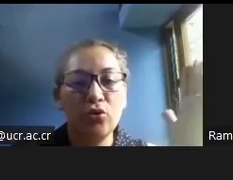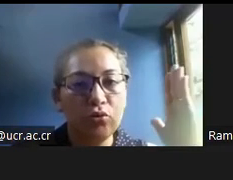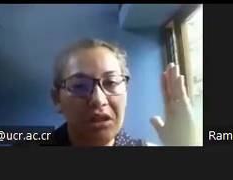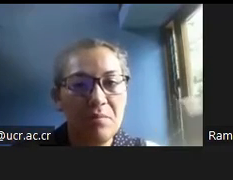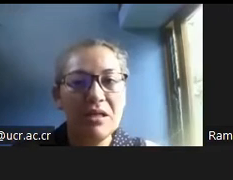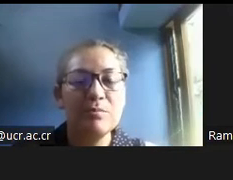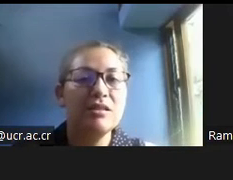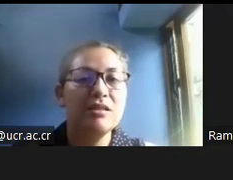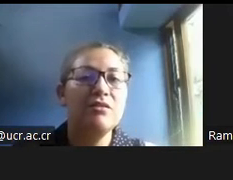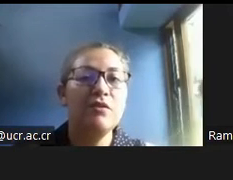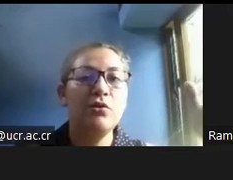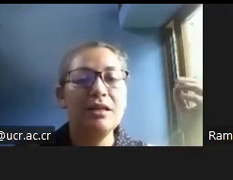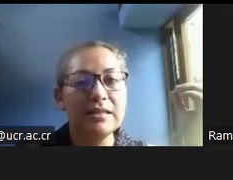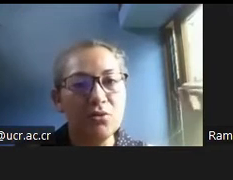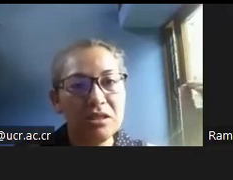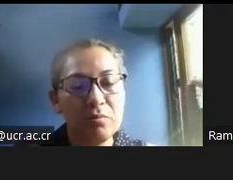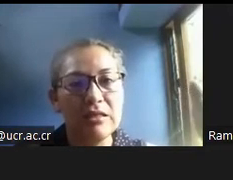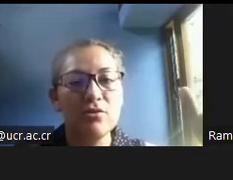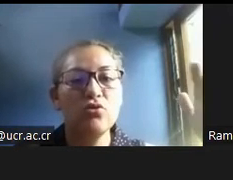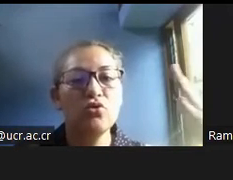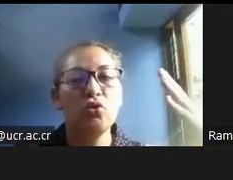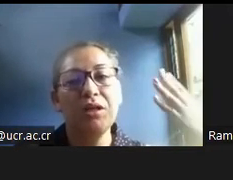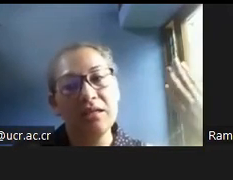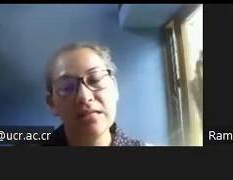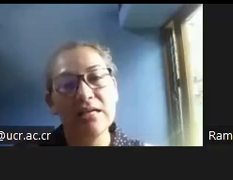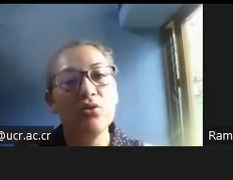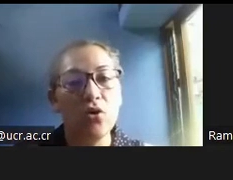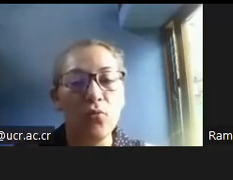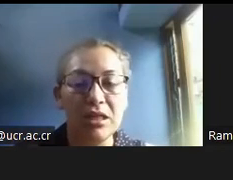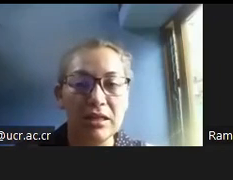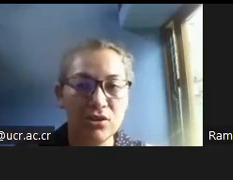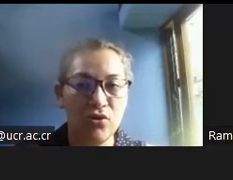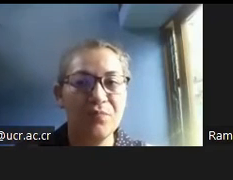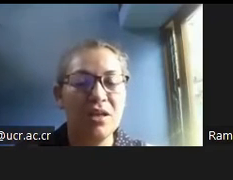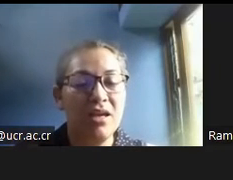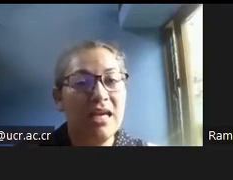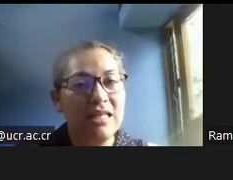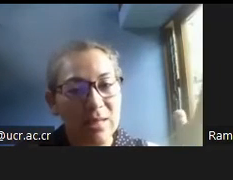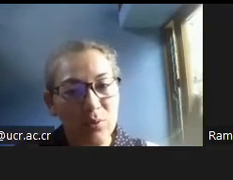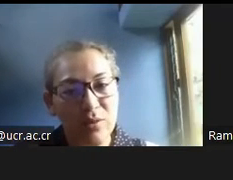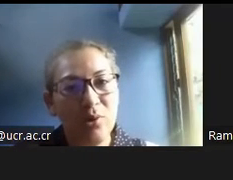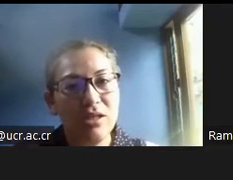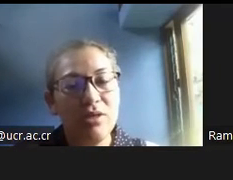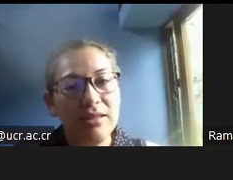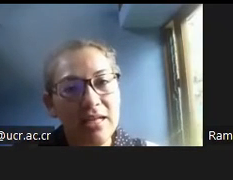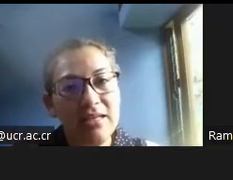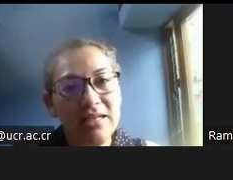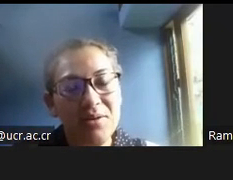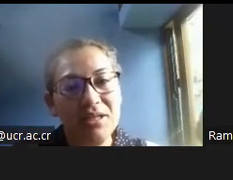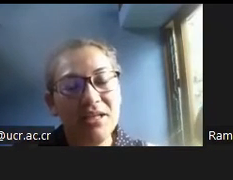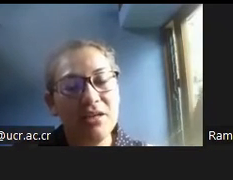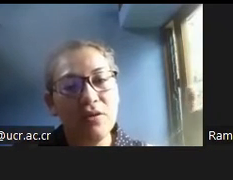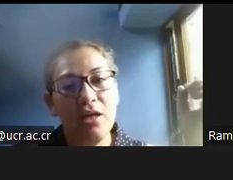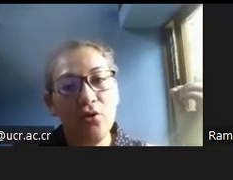está hablando de un tema en específico, ¿verdad? Está haciendo una explicación sobre, en este caso, la comunicación. Estamos viendo ahí una